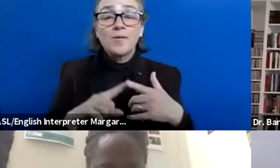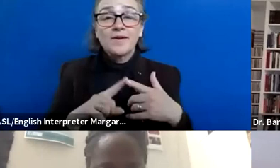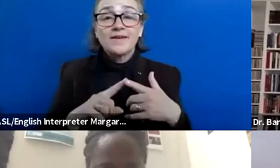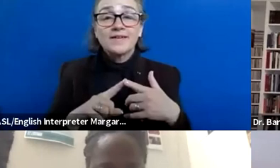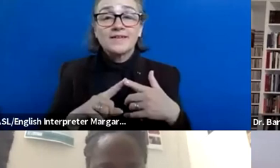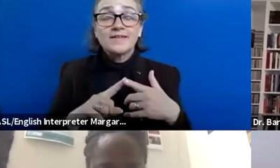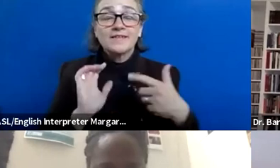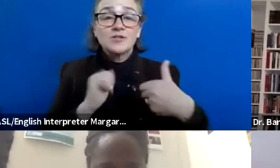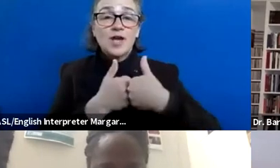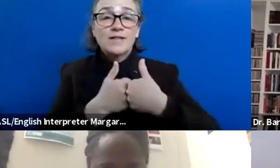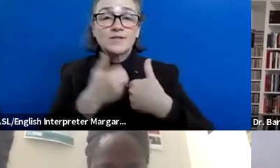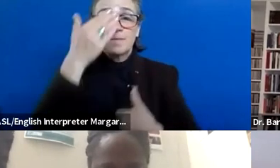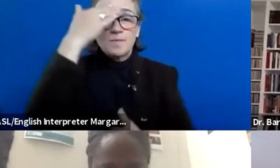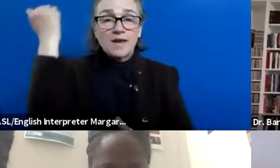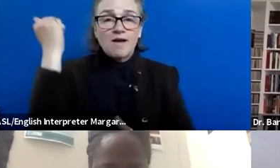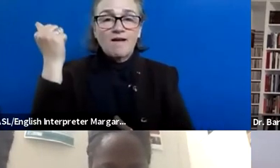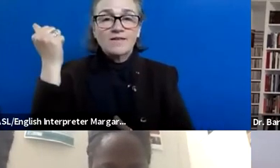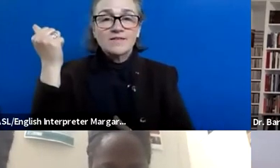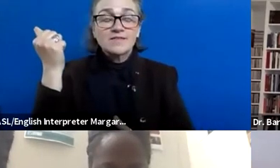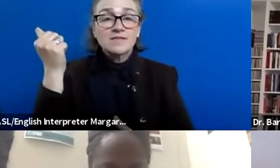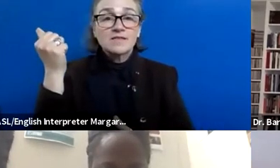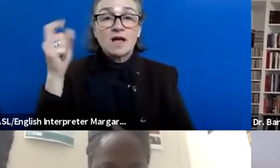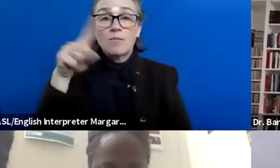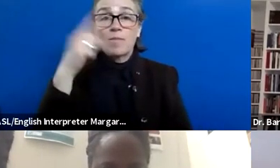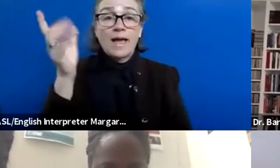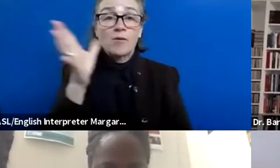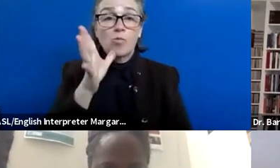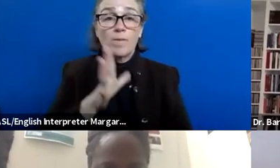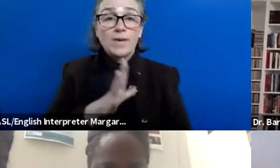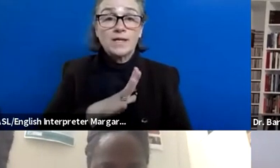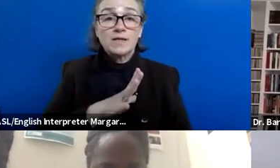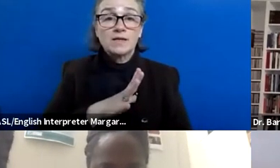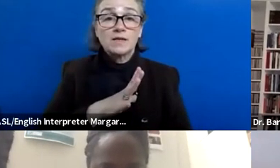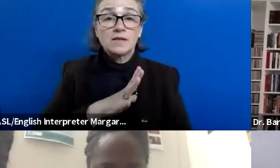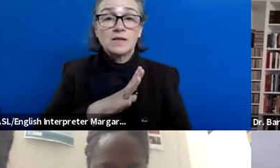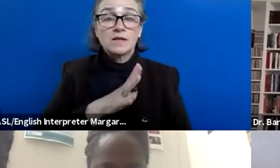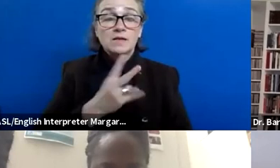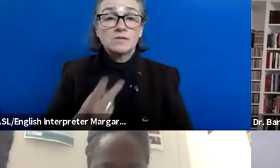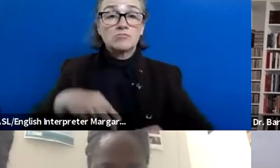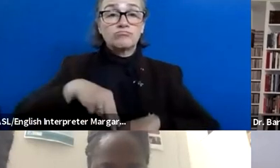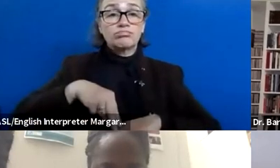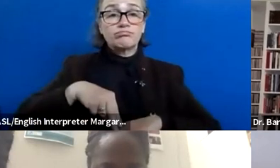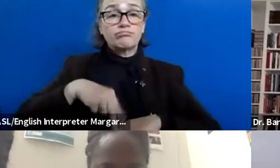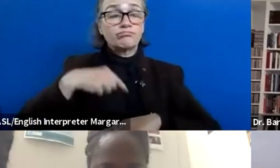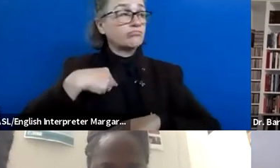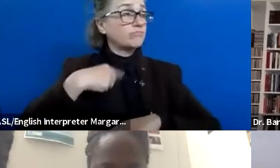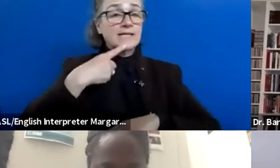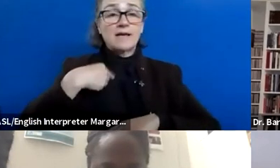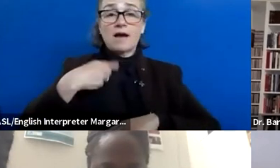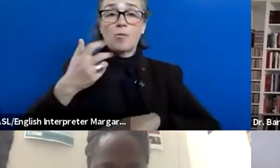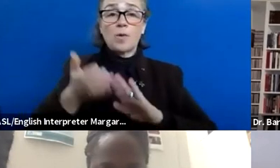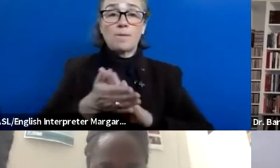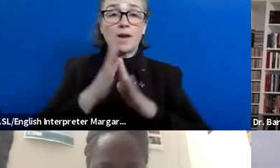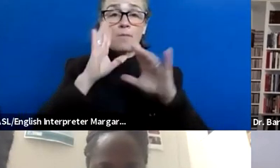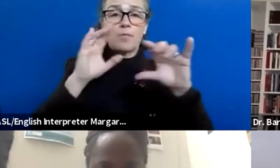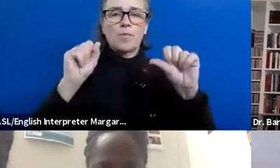ser presidente de ese país. Eso no le pasa por la cabeza a nadie. Y el simple hecho de atrevernos es irrumpir